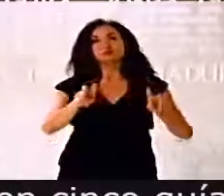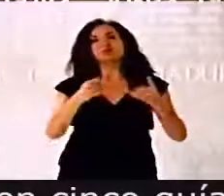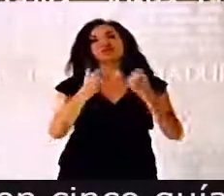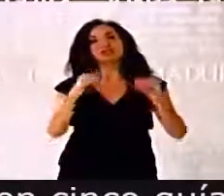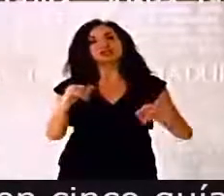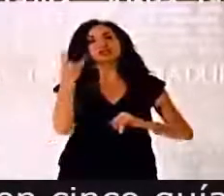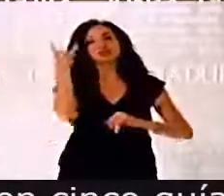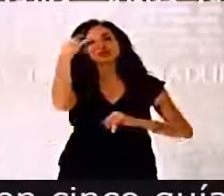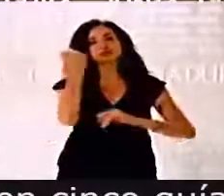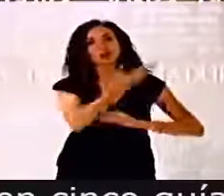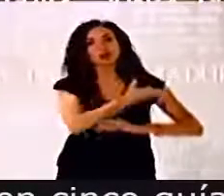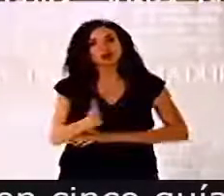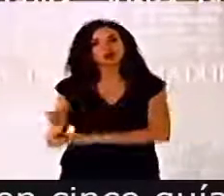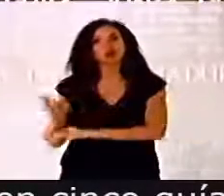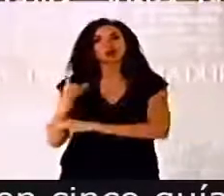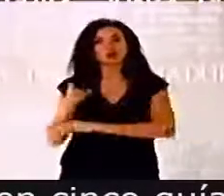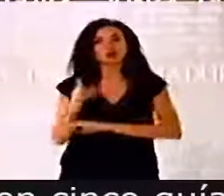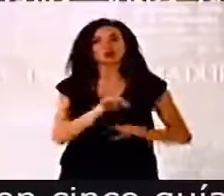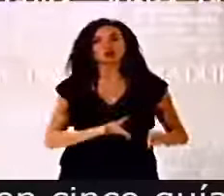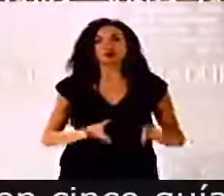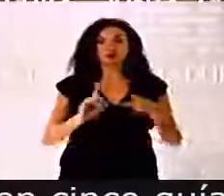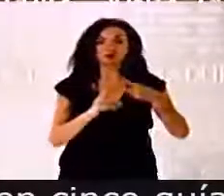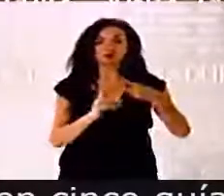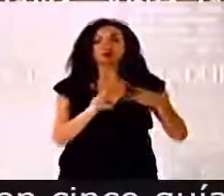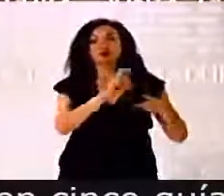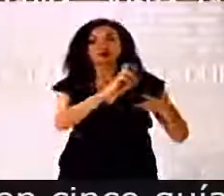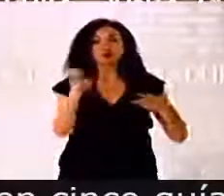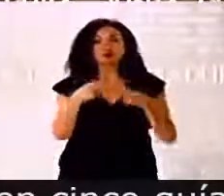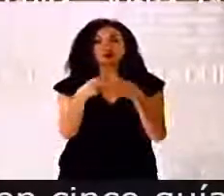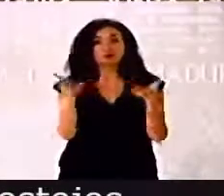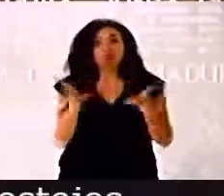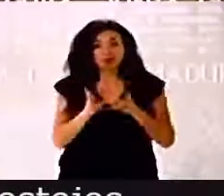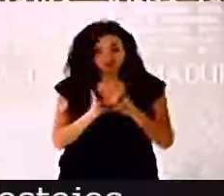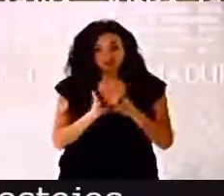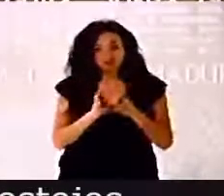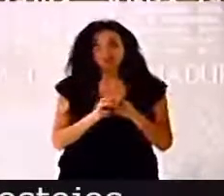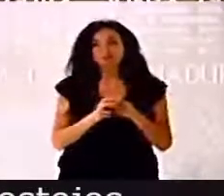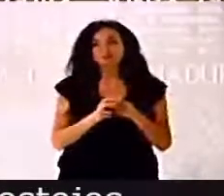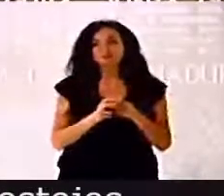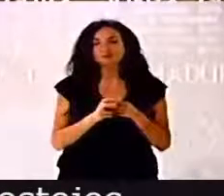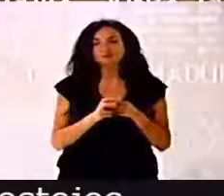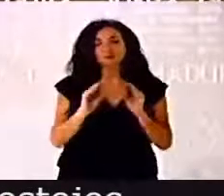taurinos en la región, otra para las piscinas, que se está